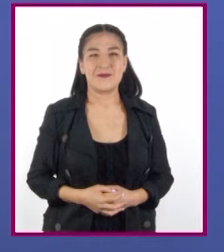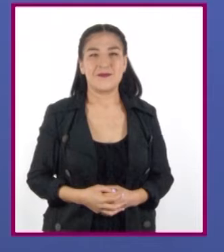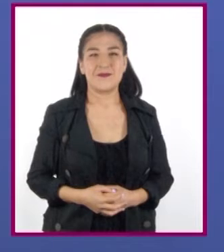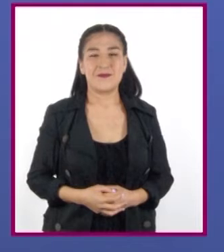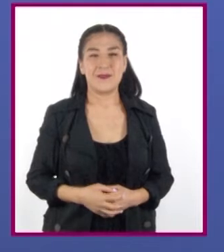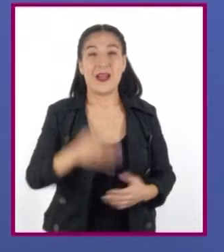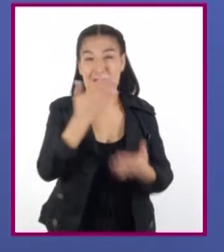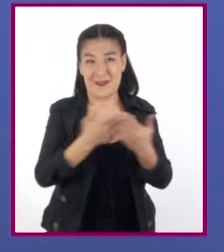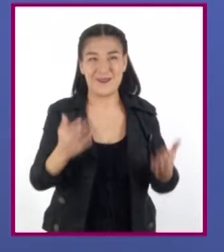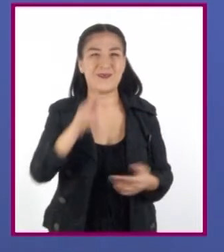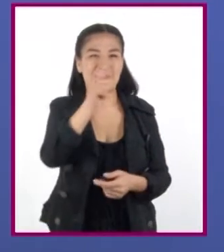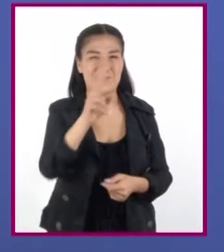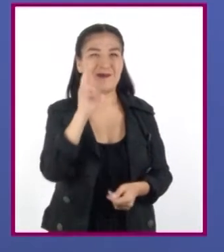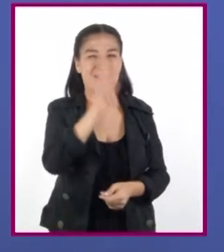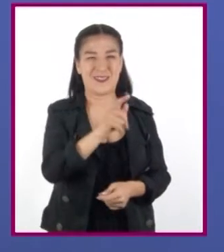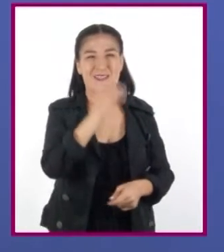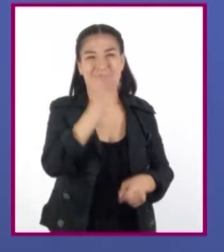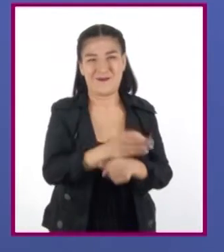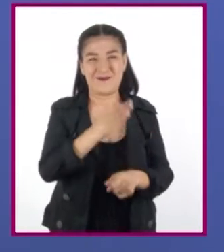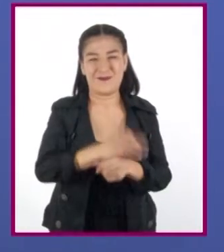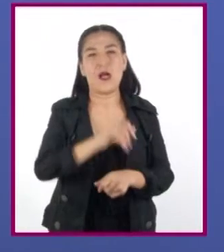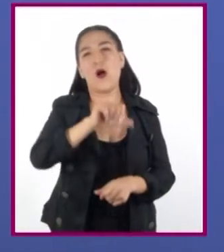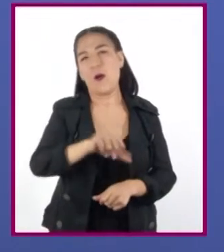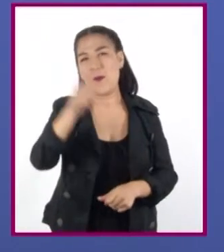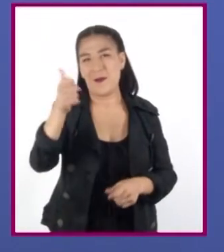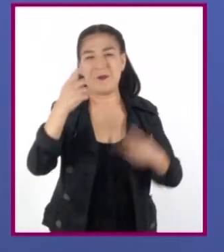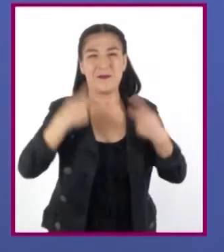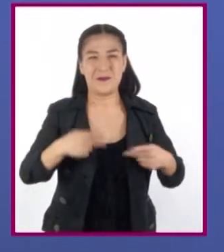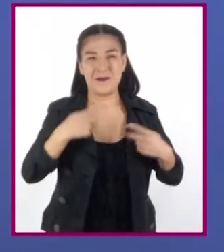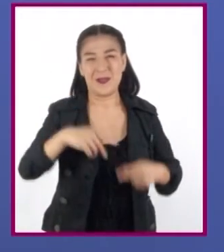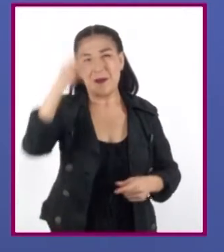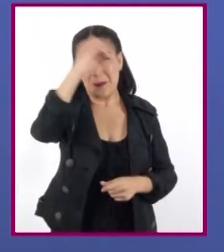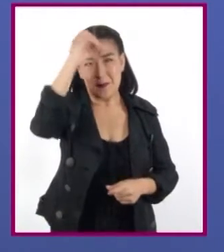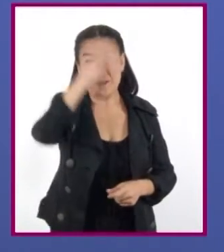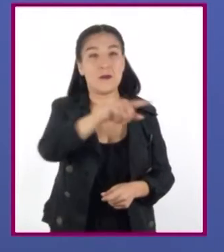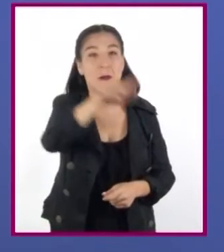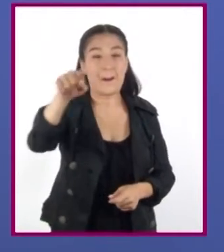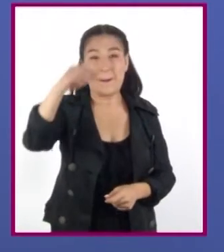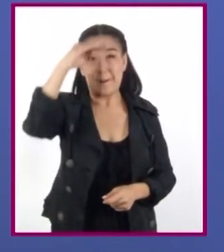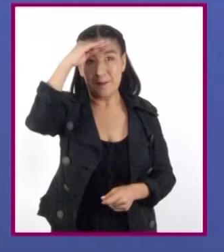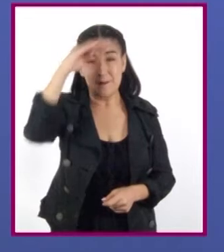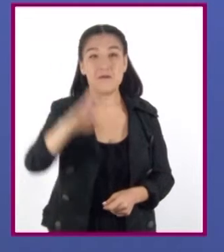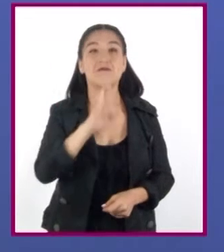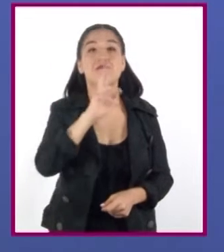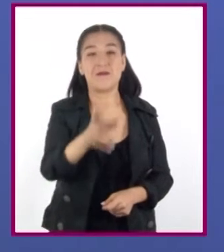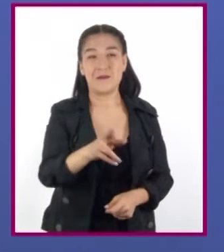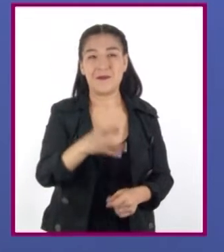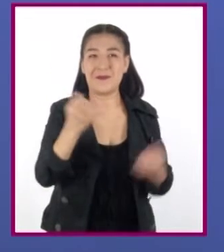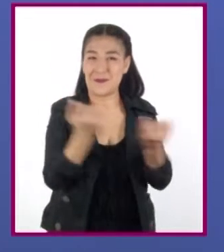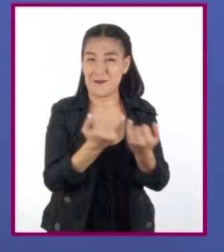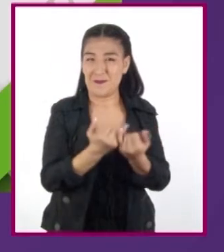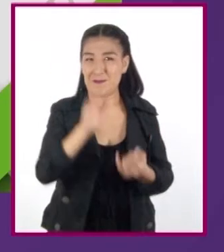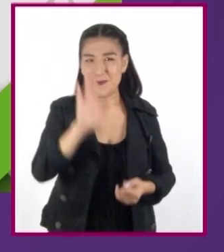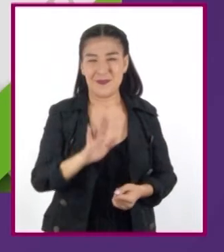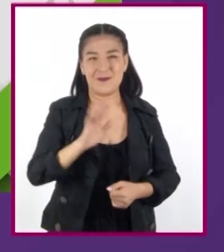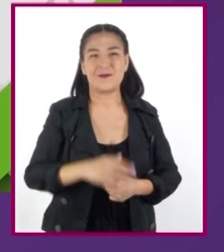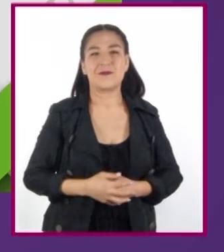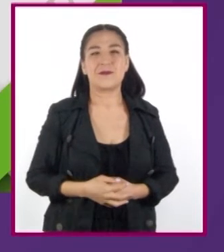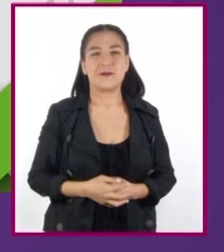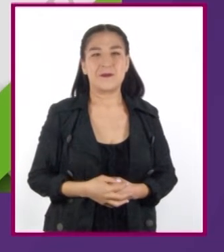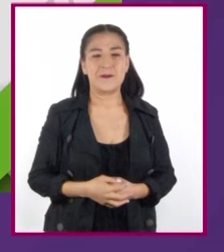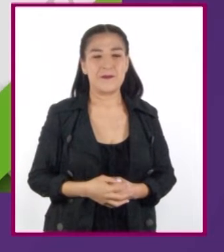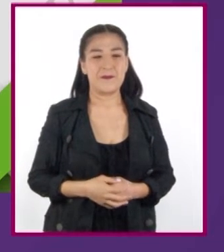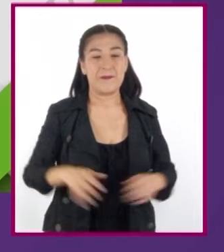Ahora que escucharán los comentarios de otras personas, piensen si sus respuestas fueron similares.